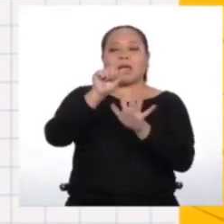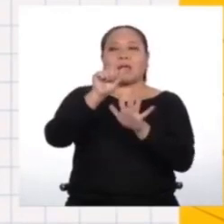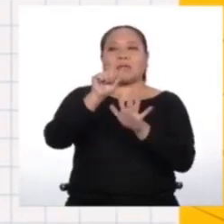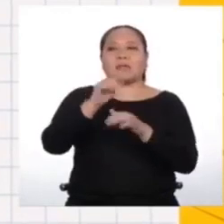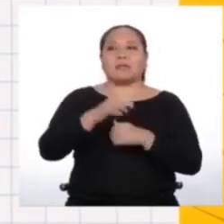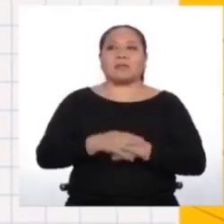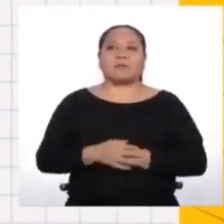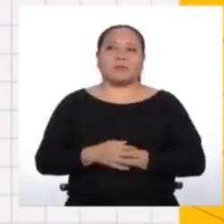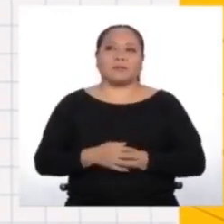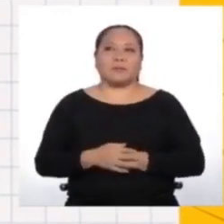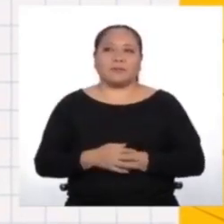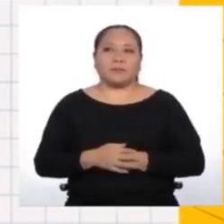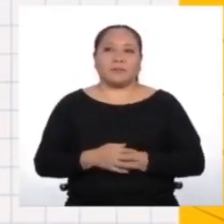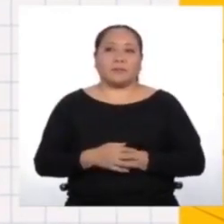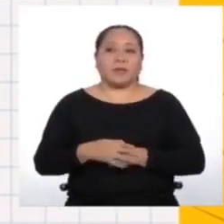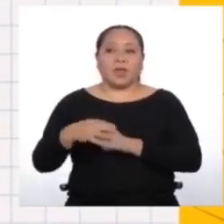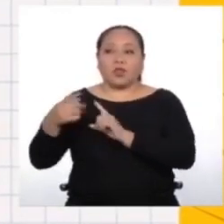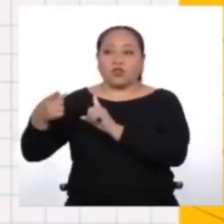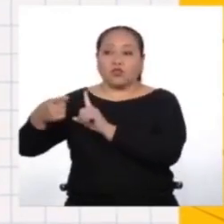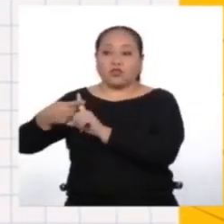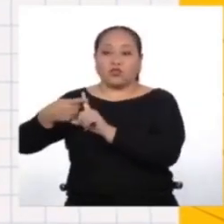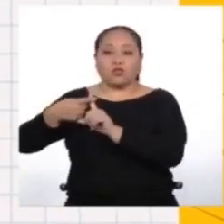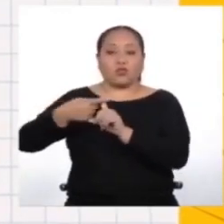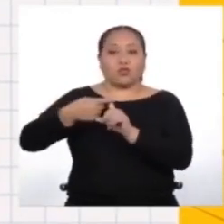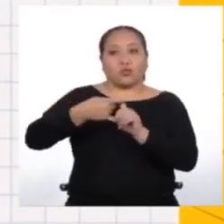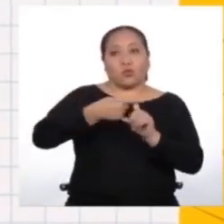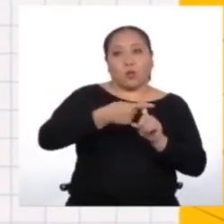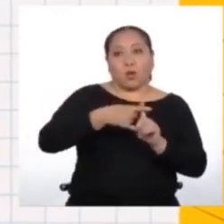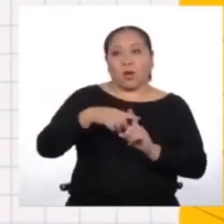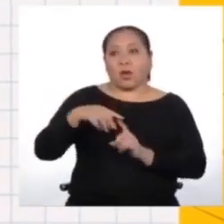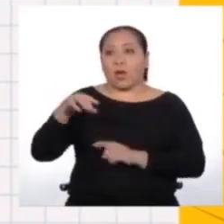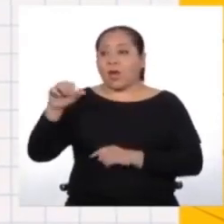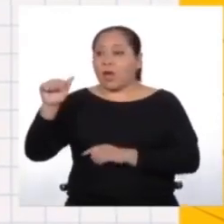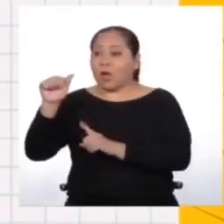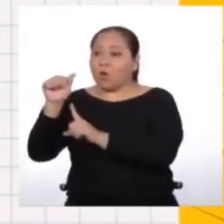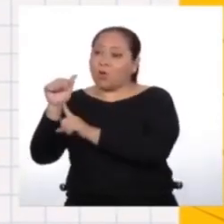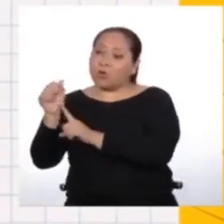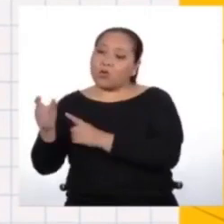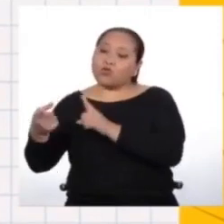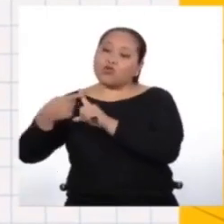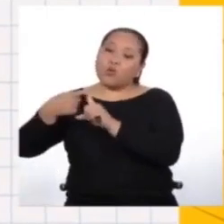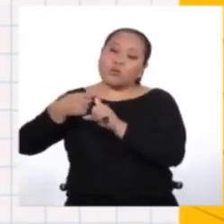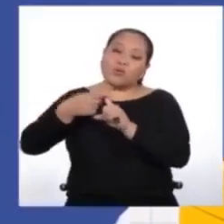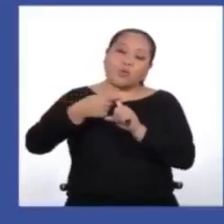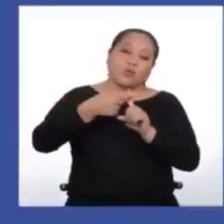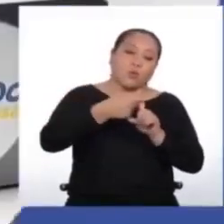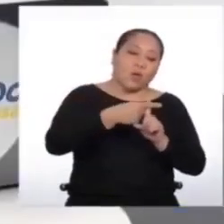Luego de esto, sumamos los valores que corresponden desde el a sub 1 hasta el a sub 15.